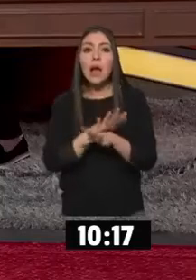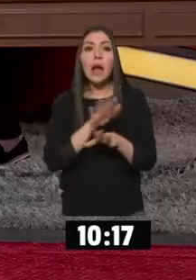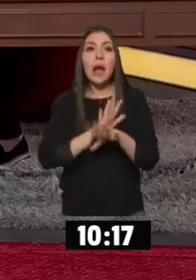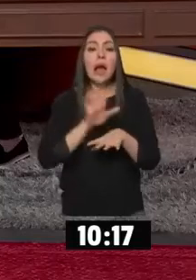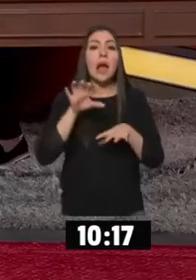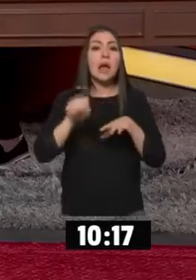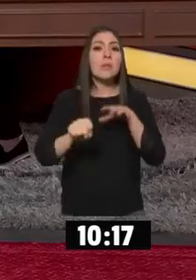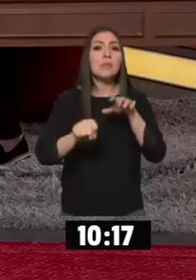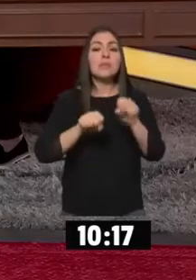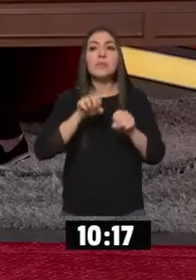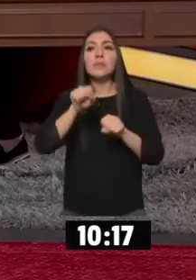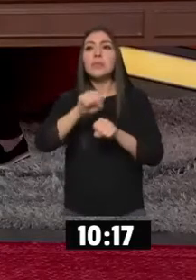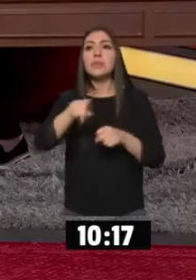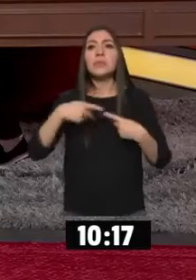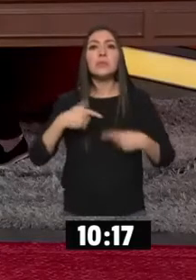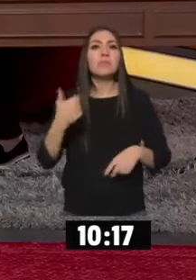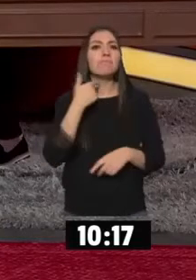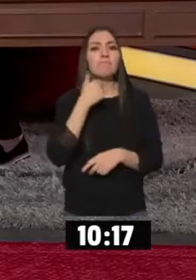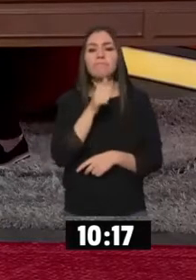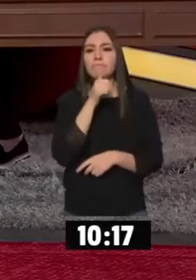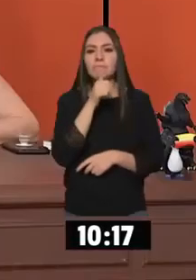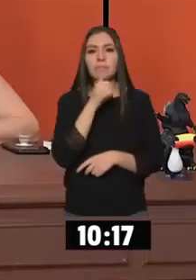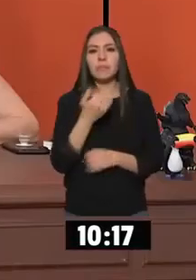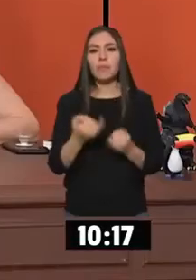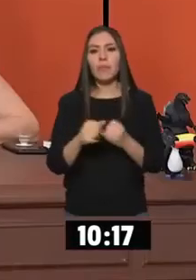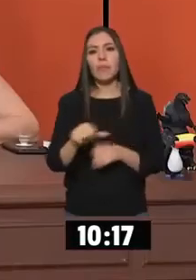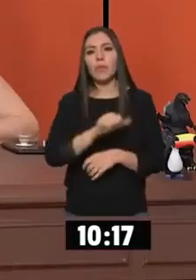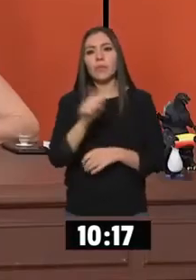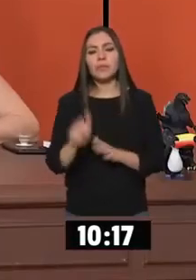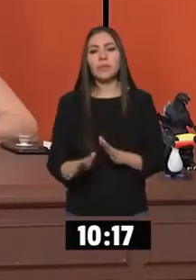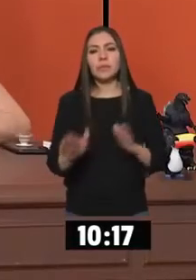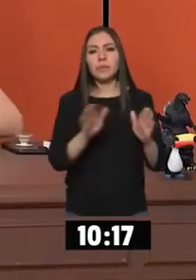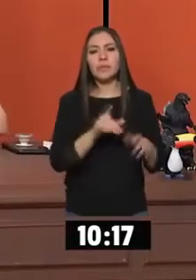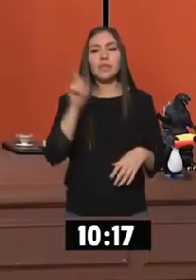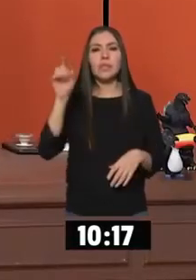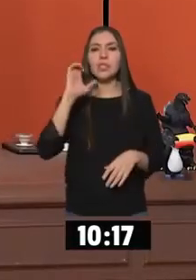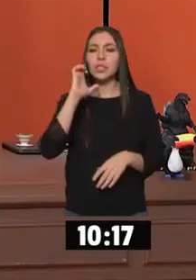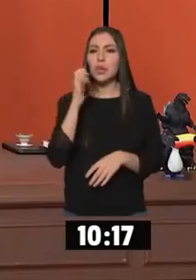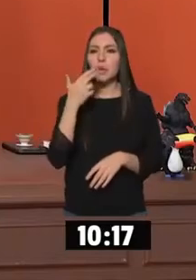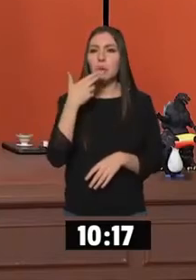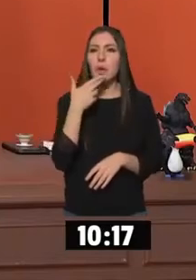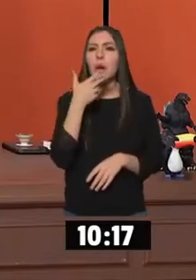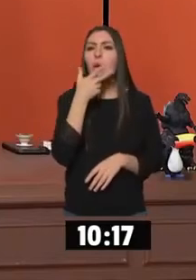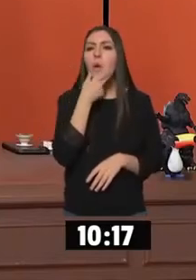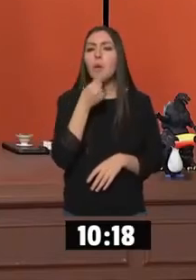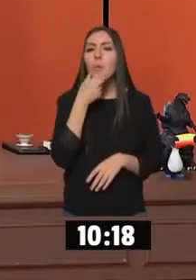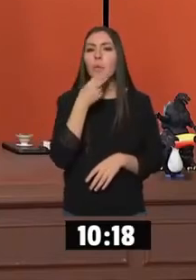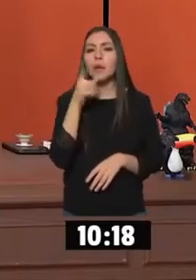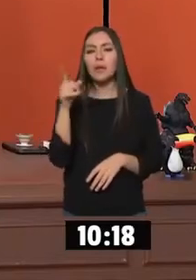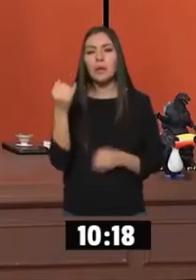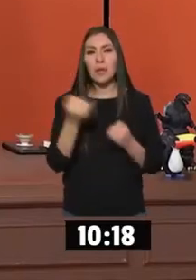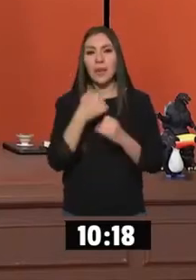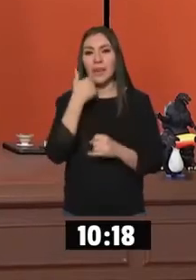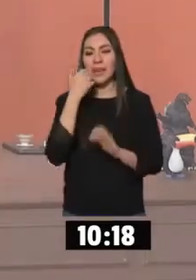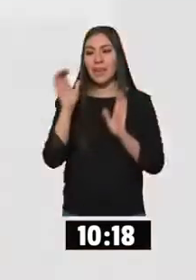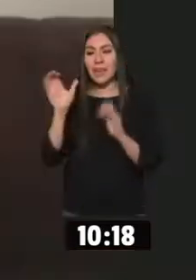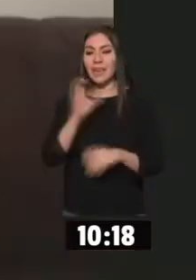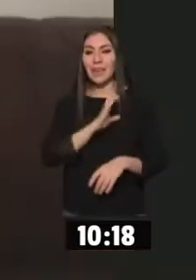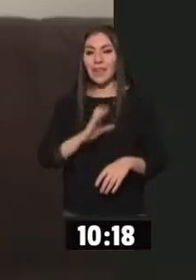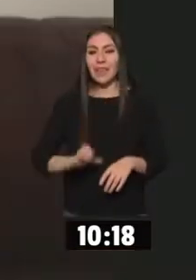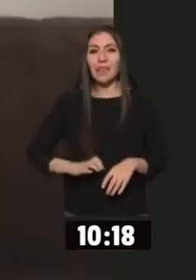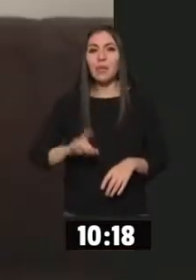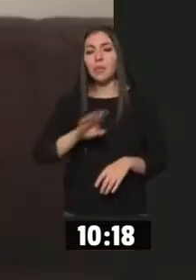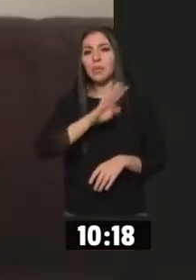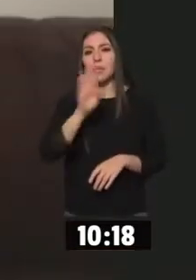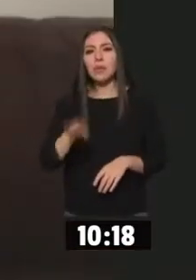de los homicidios. En el caso de Nuevo Casas Grandes, se presume que en Chihuahua, el candidato que también perdió la vida ya, se presume la